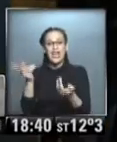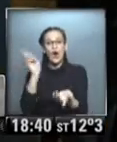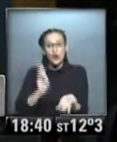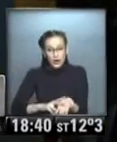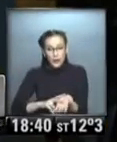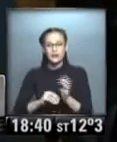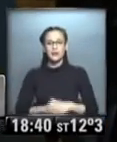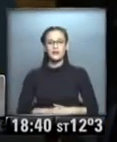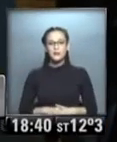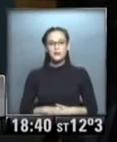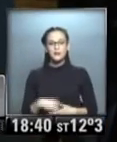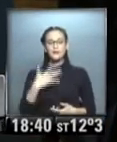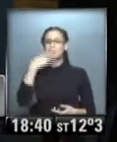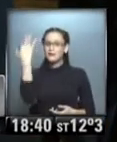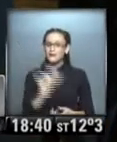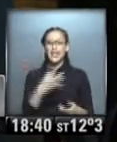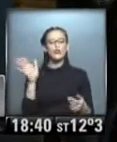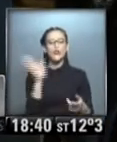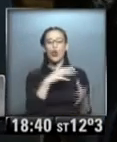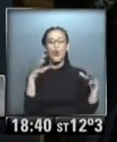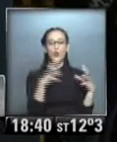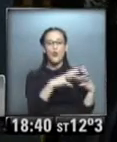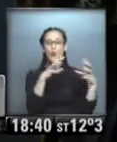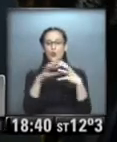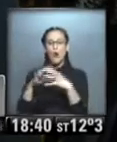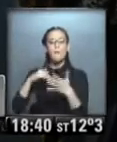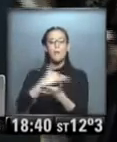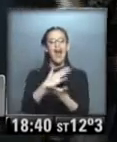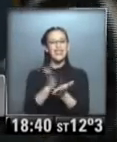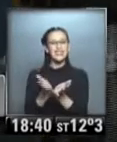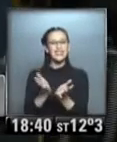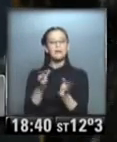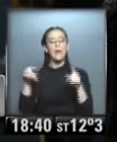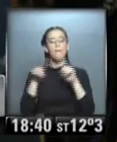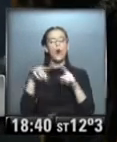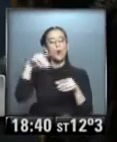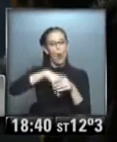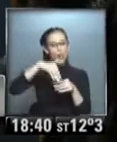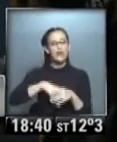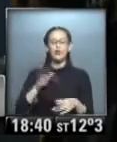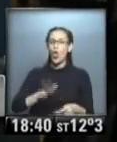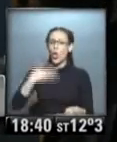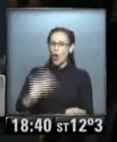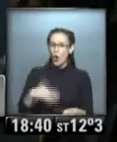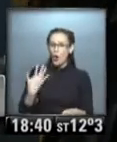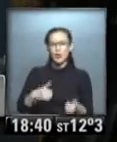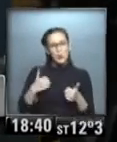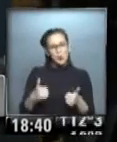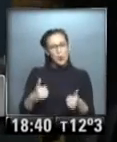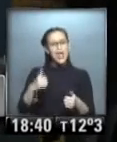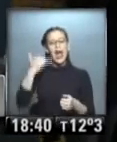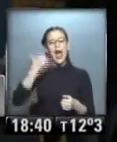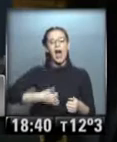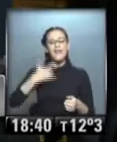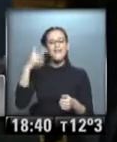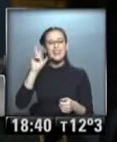Esencialmente para todos los partidos que participamos de esta elección, que estamos muy contentos porque ha sido muy buena, son 30 años ininterrumpidos de